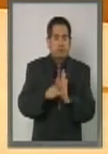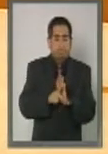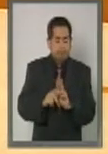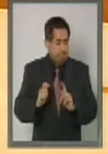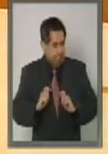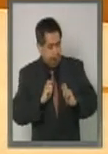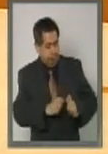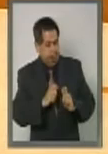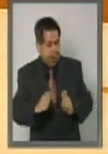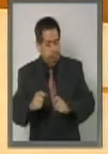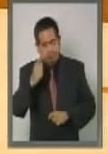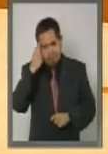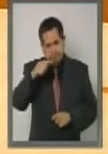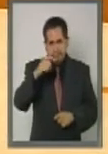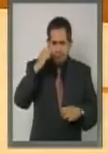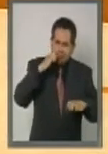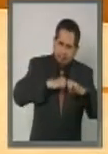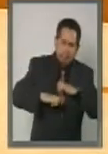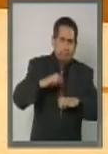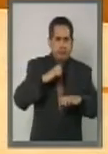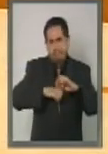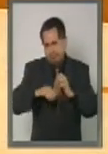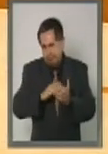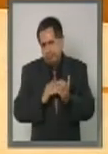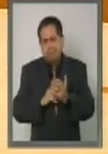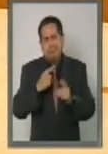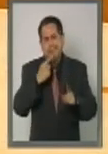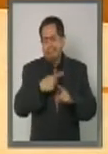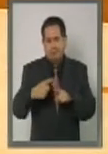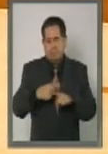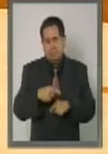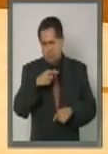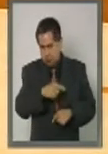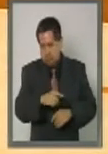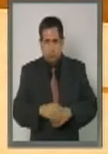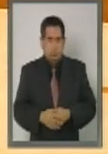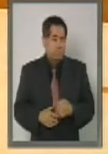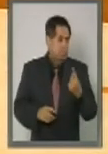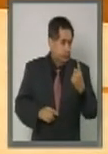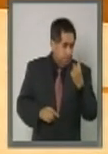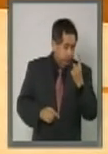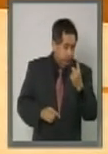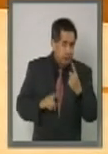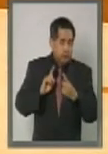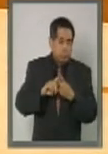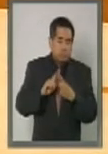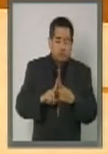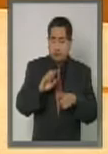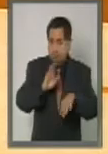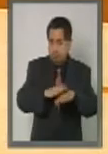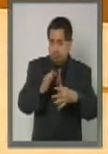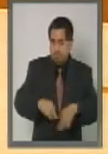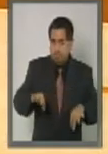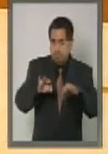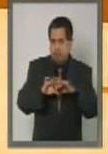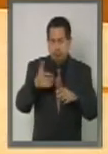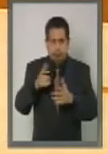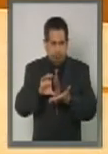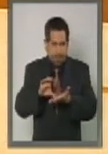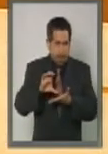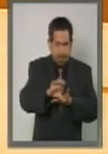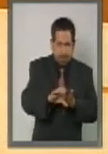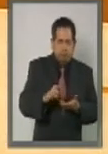se logra mediante dos políticas internas. Primero, el darle prioridad en el gasto